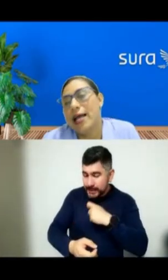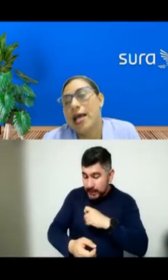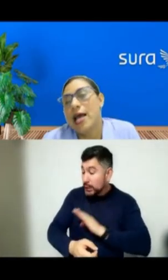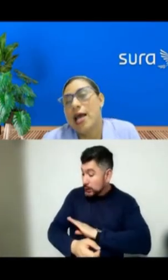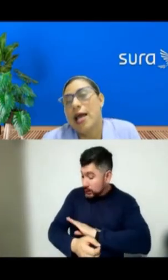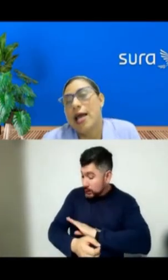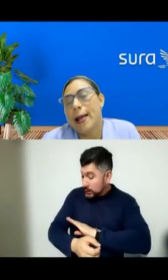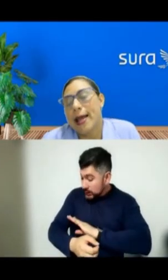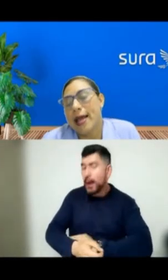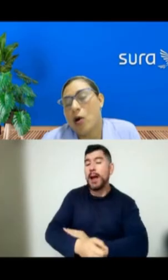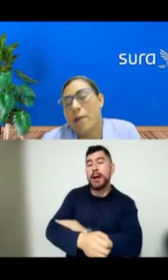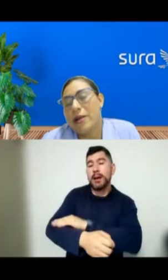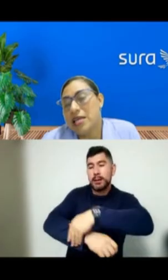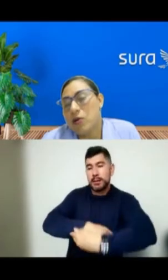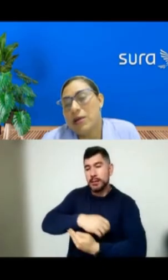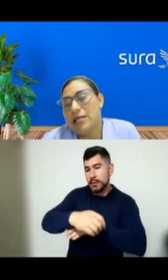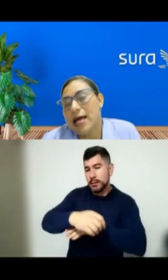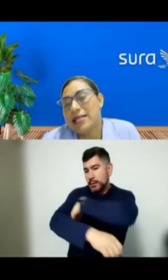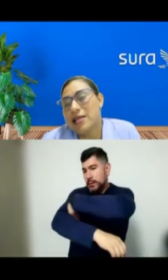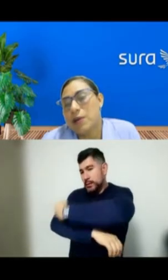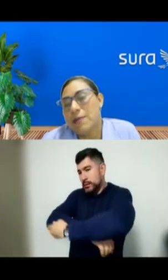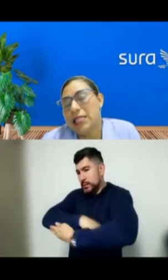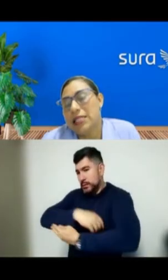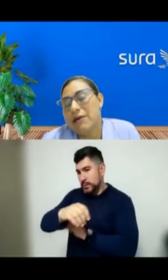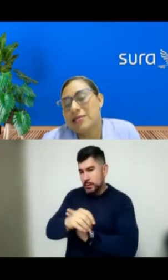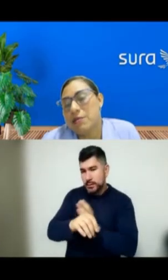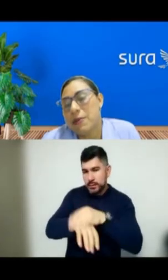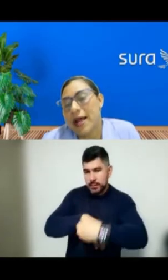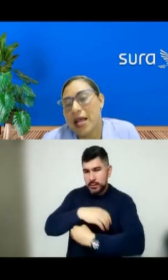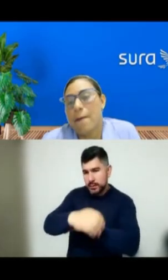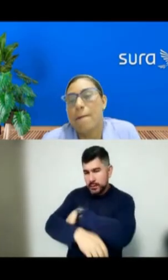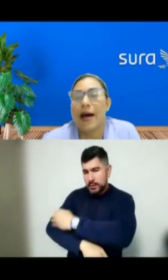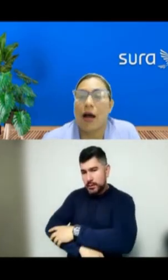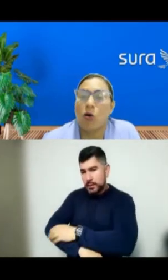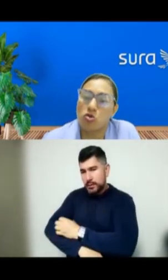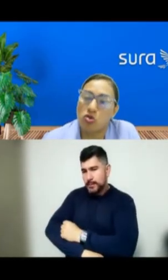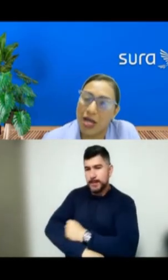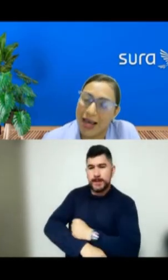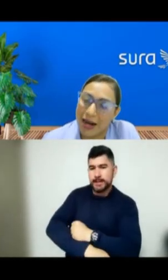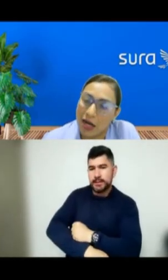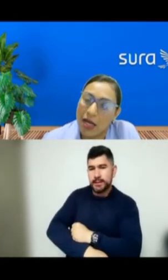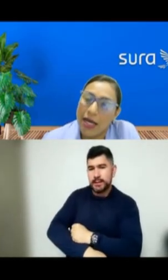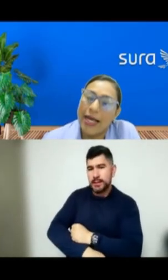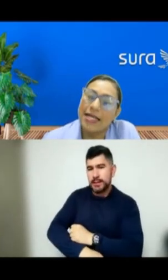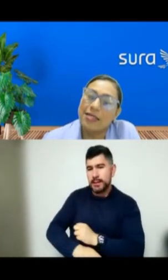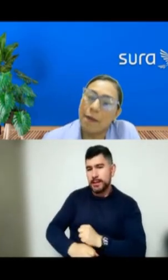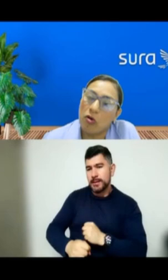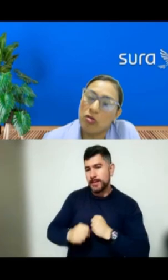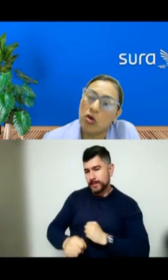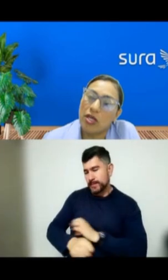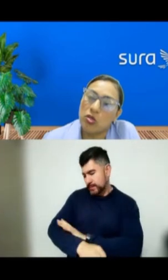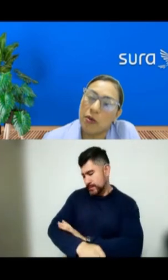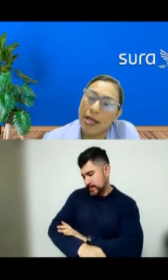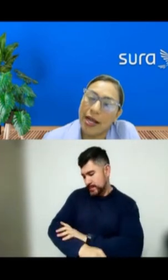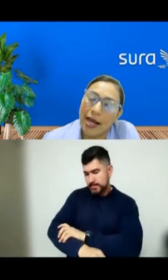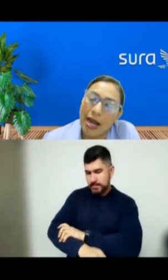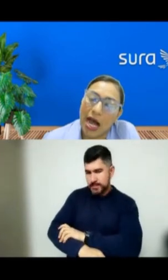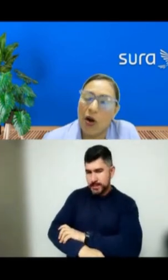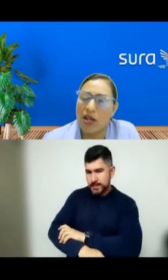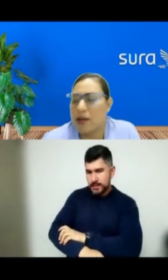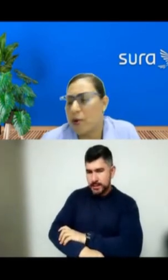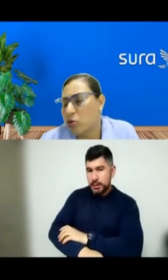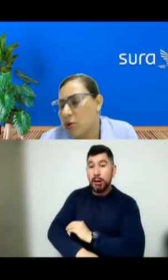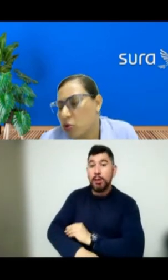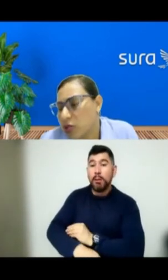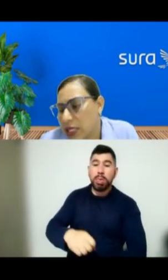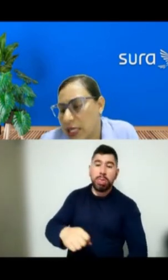un vendaje compresivo, un vendaje que simplemente me va a servir para que para ajustar este apósito que no se vaya a